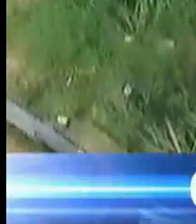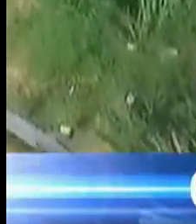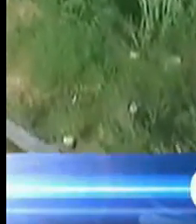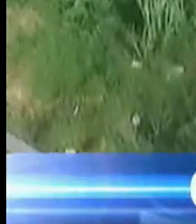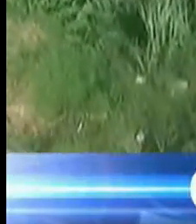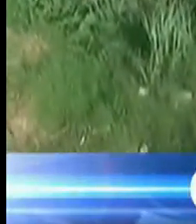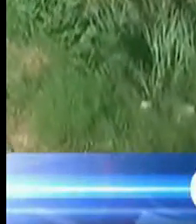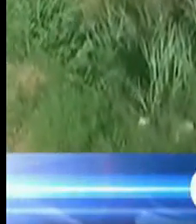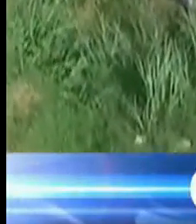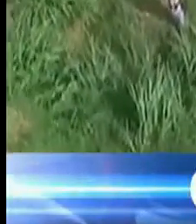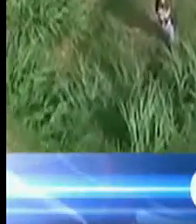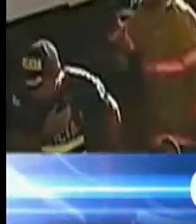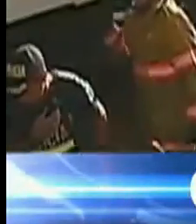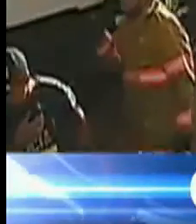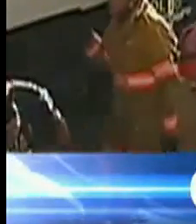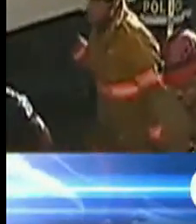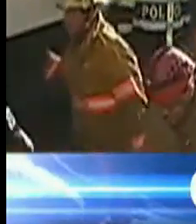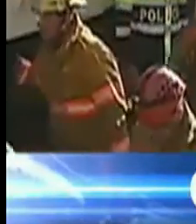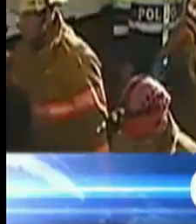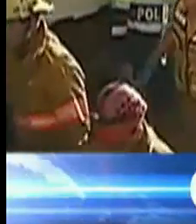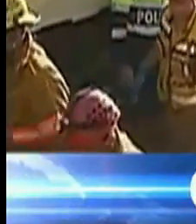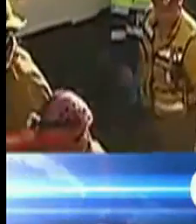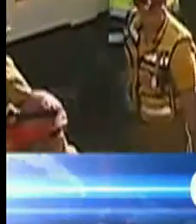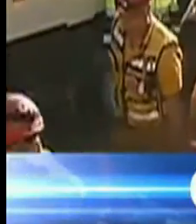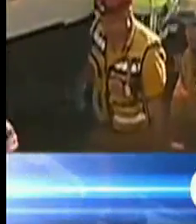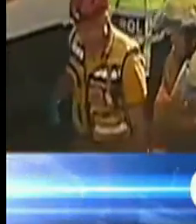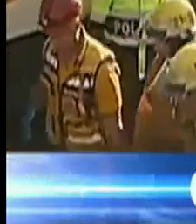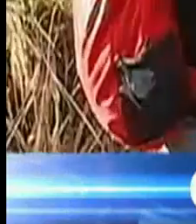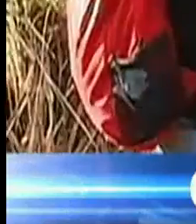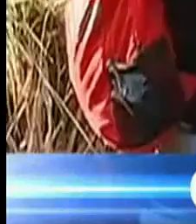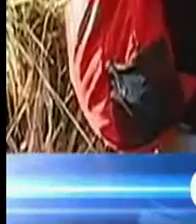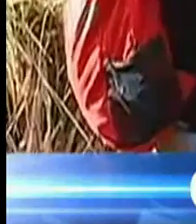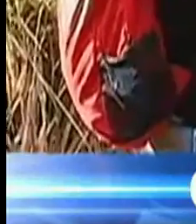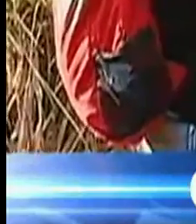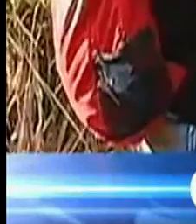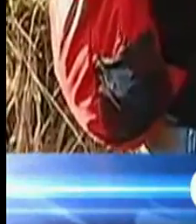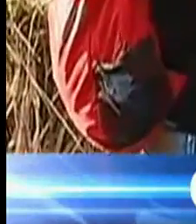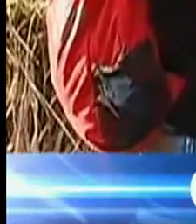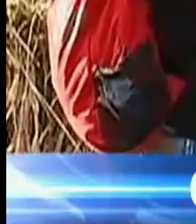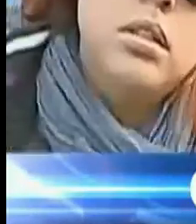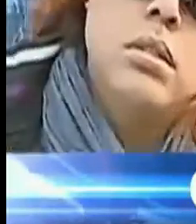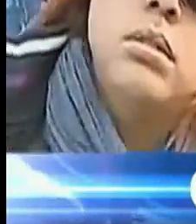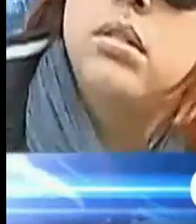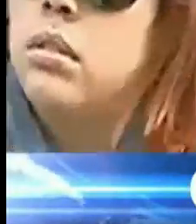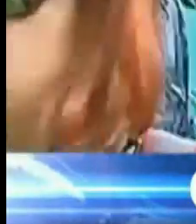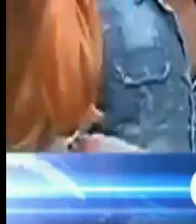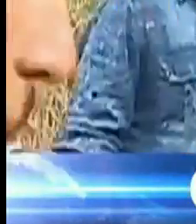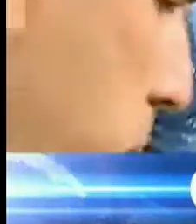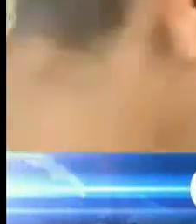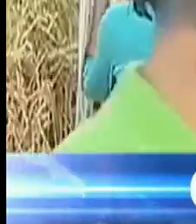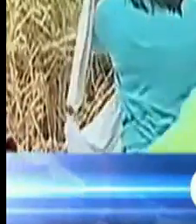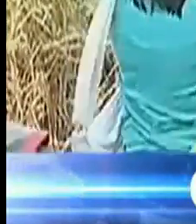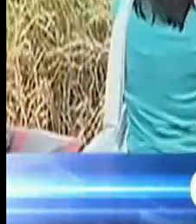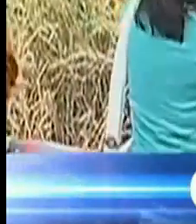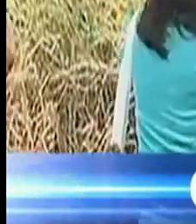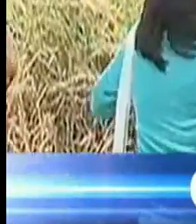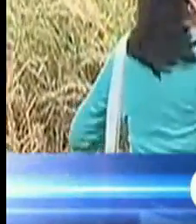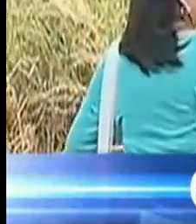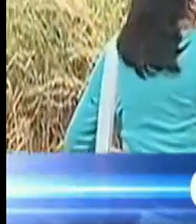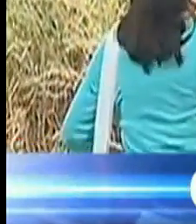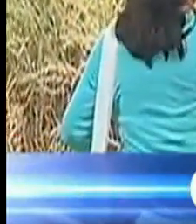En lo internacional, choque frontal de trenes en Costa Rica